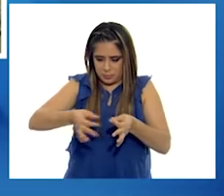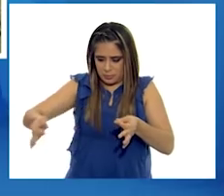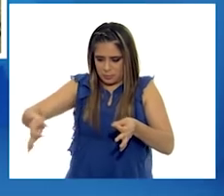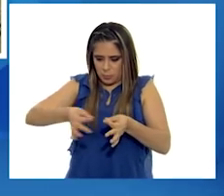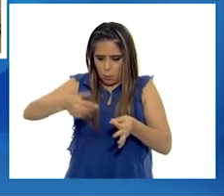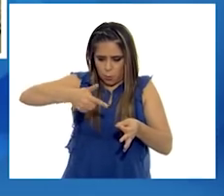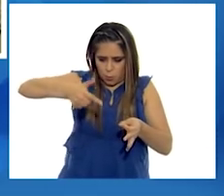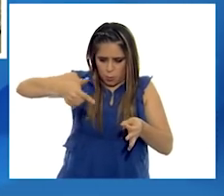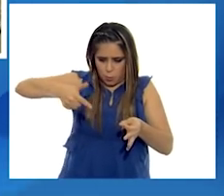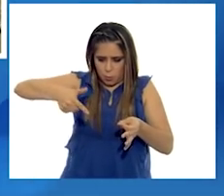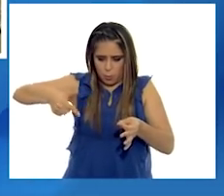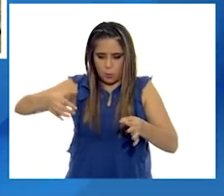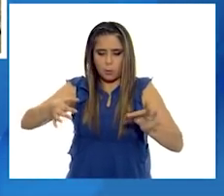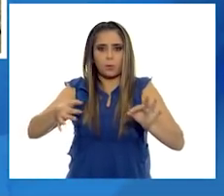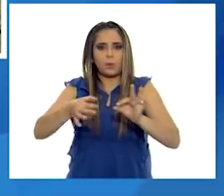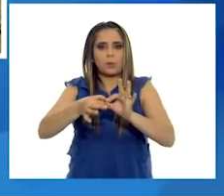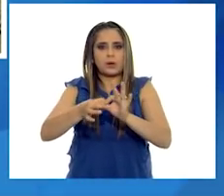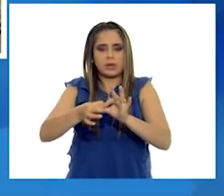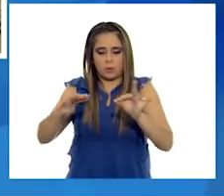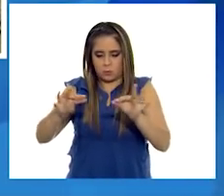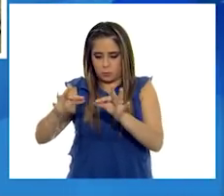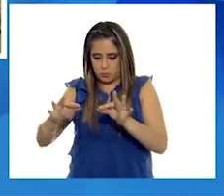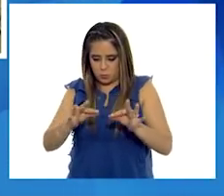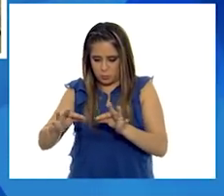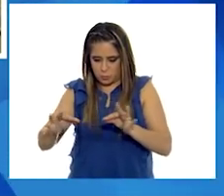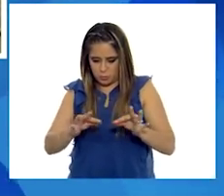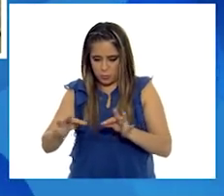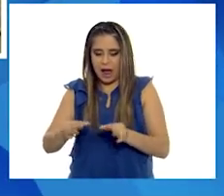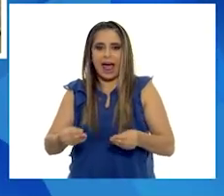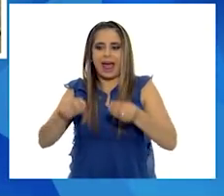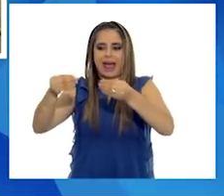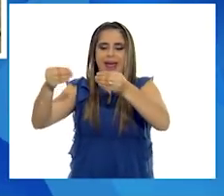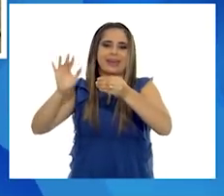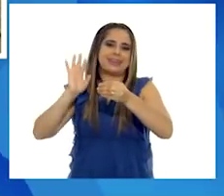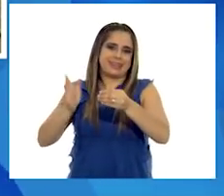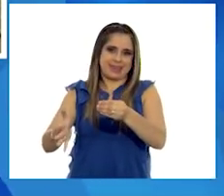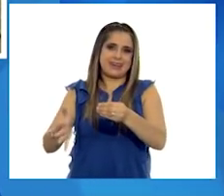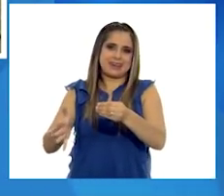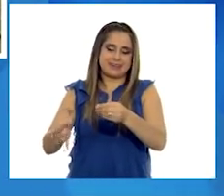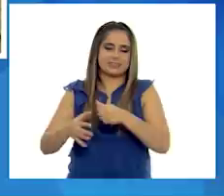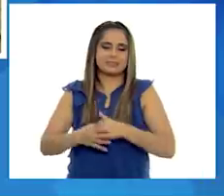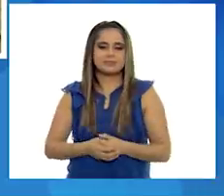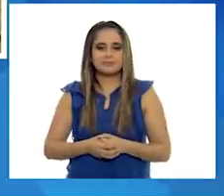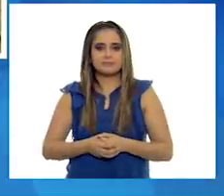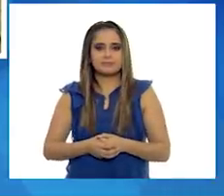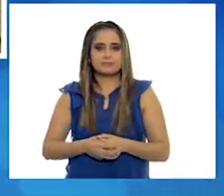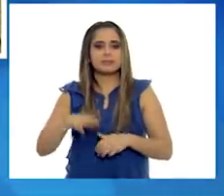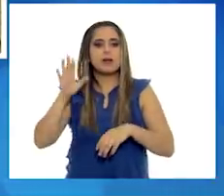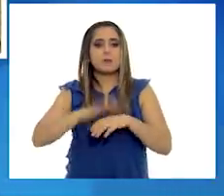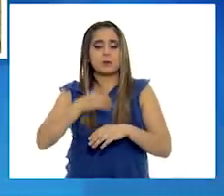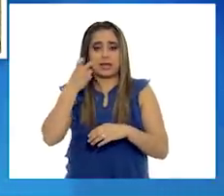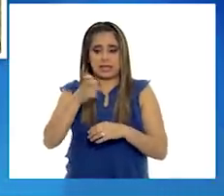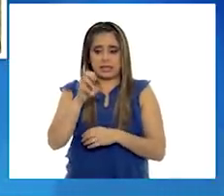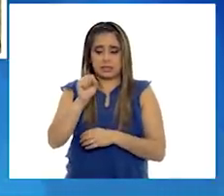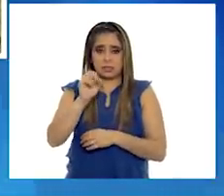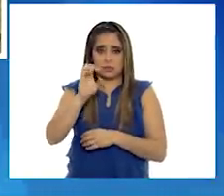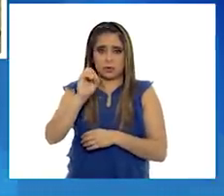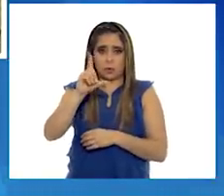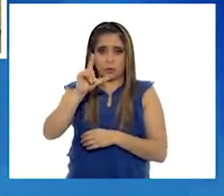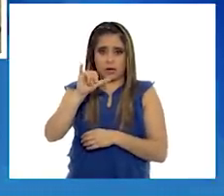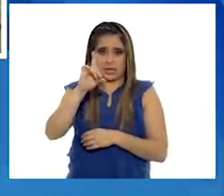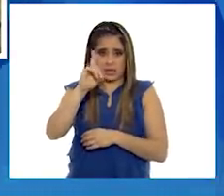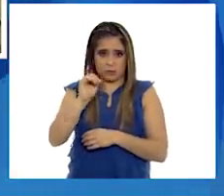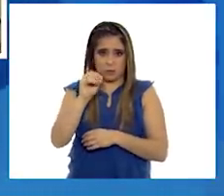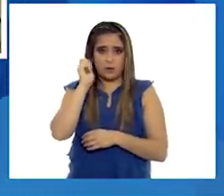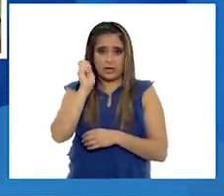uno y lo vuelvo a fundir, entonces ya me sirve para la filigrana. ¿Por qué razón? Porque lo sólido debe de quedar nítido,